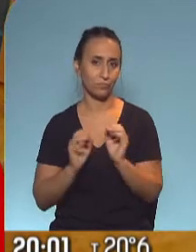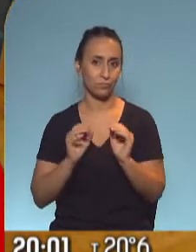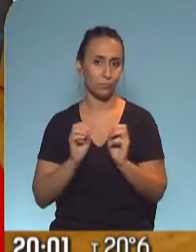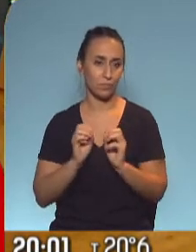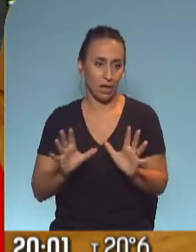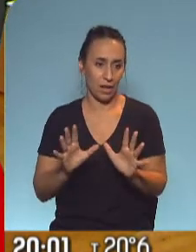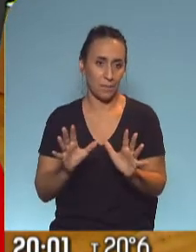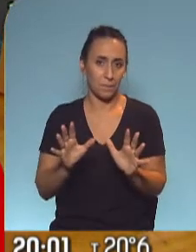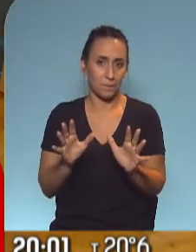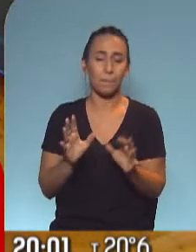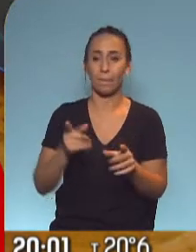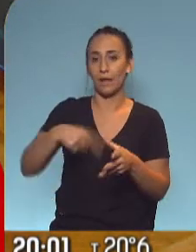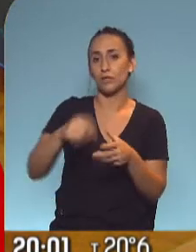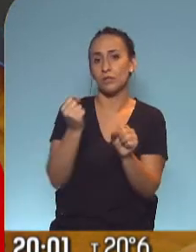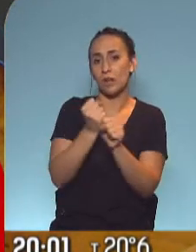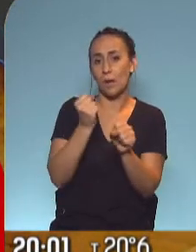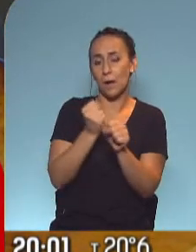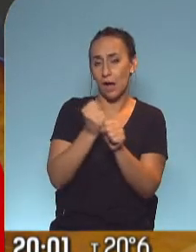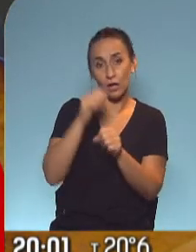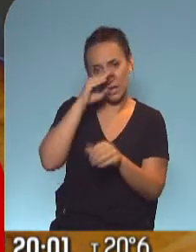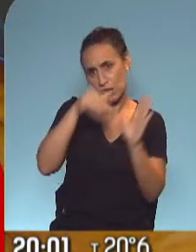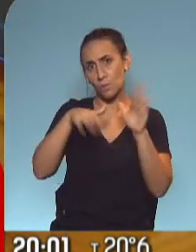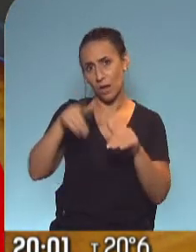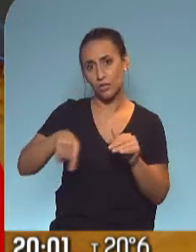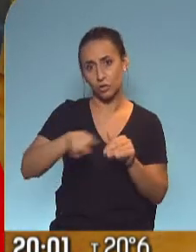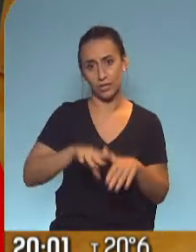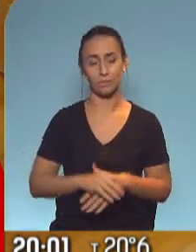dentro del grupo informal en los trabajos. Bueno, también algo a ver, ¿no? Muy bien, Asa.